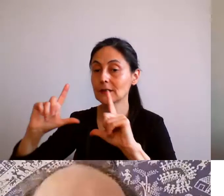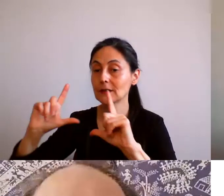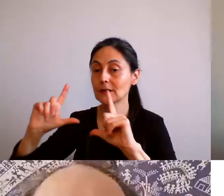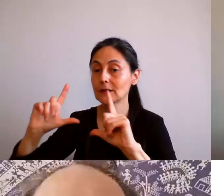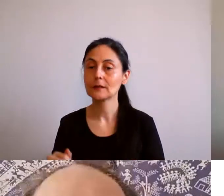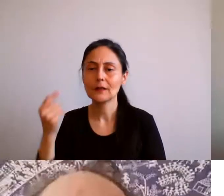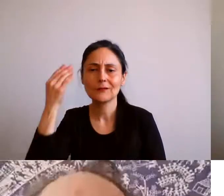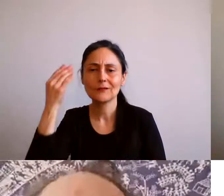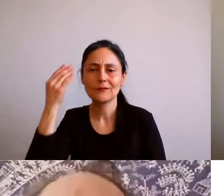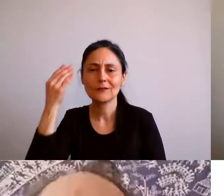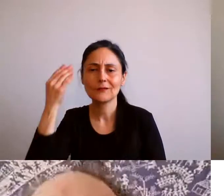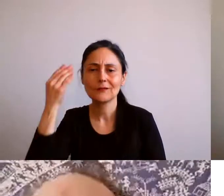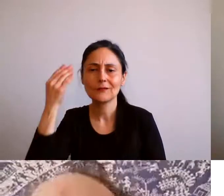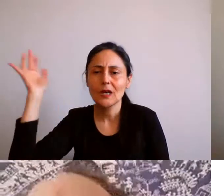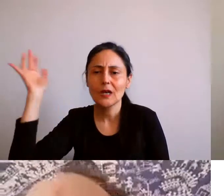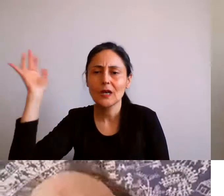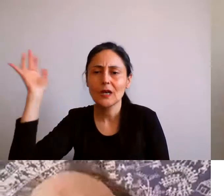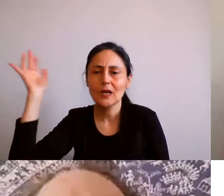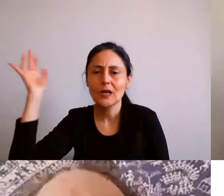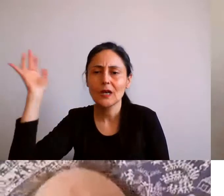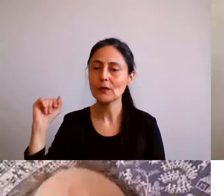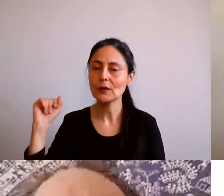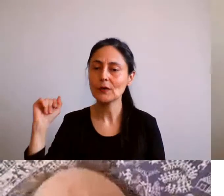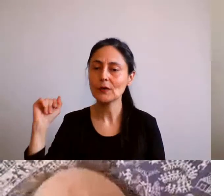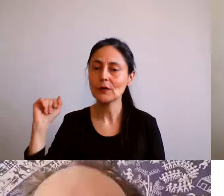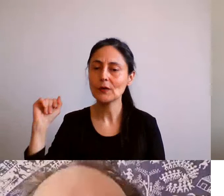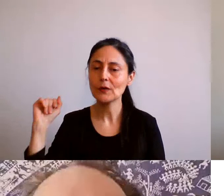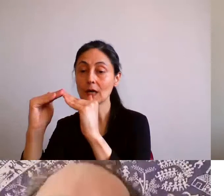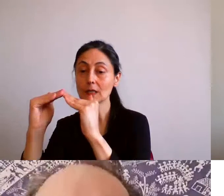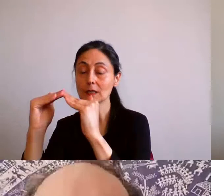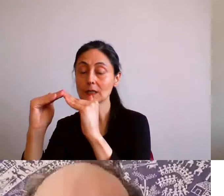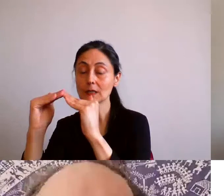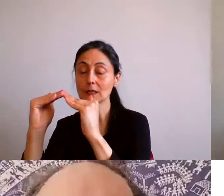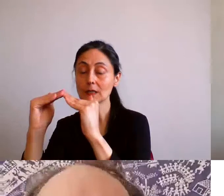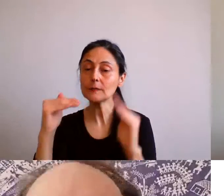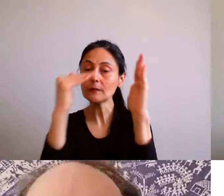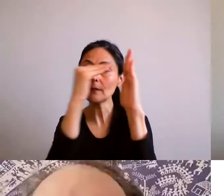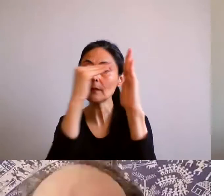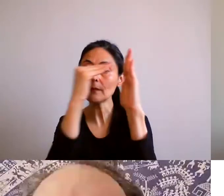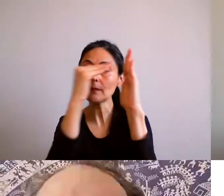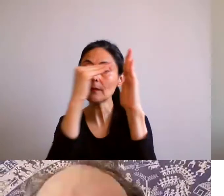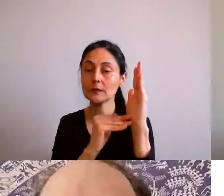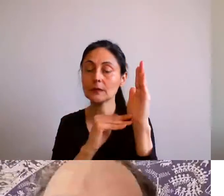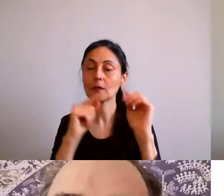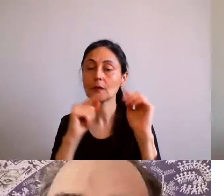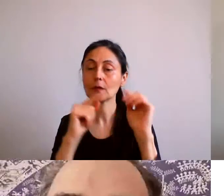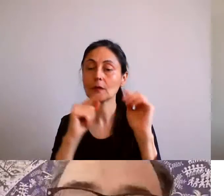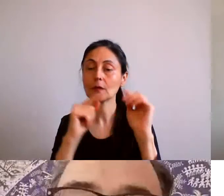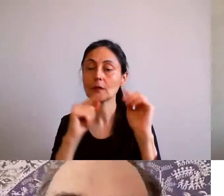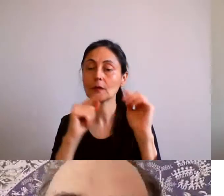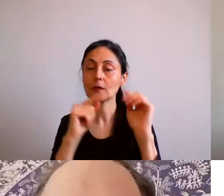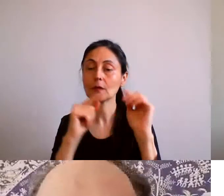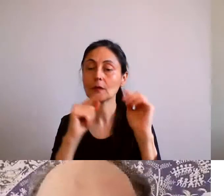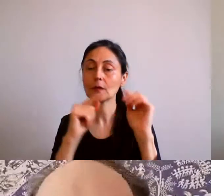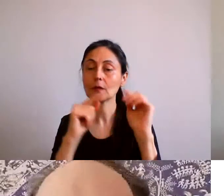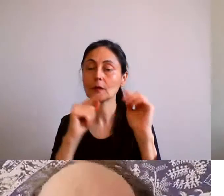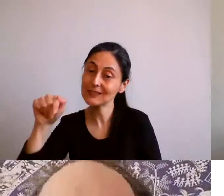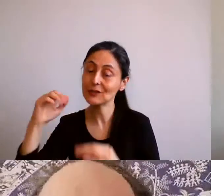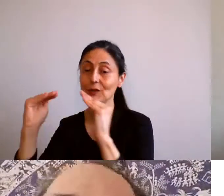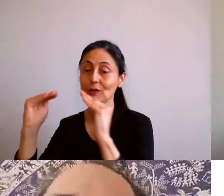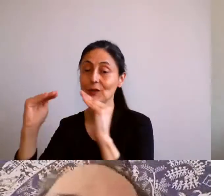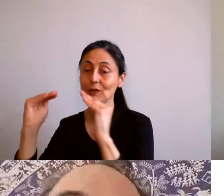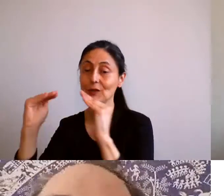que yo, pero que viven en un departamento, en una casa de 1/3 del espacio. Y creo que también esos elementos